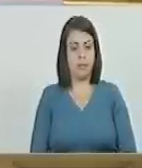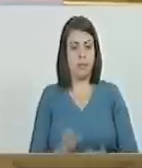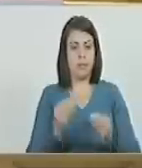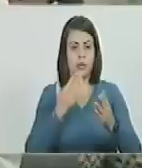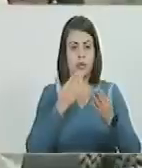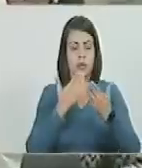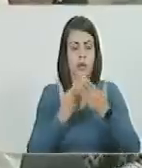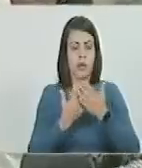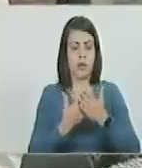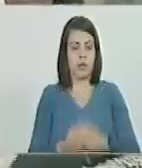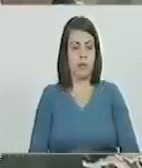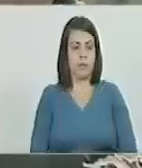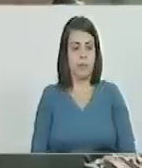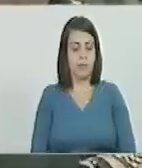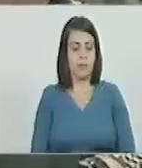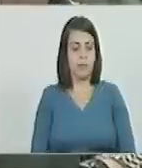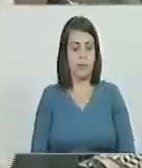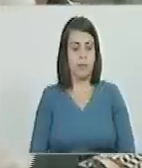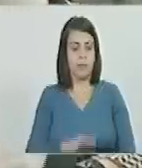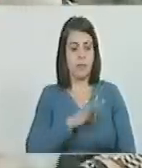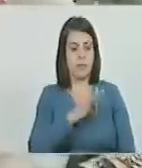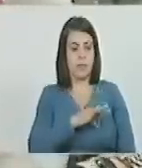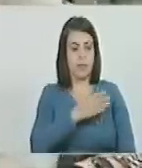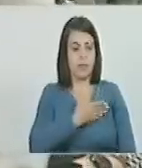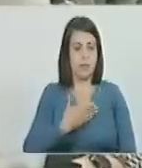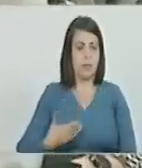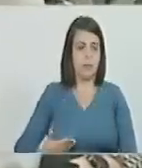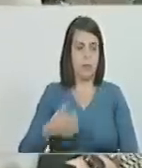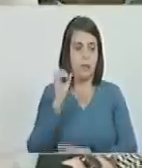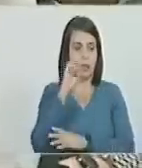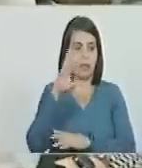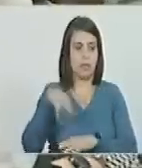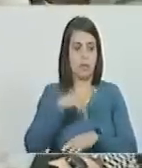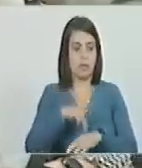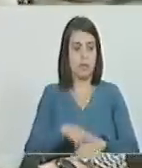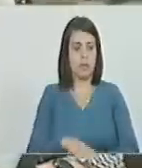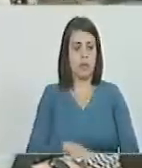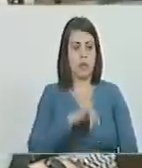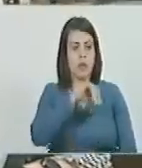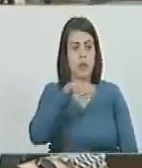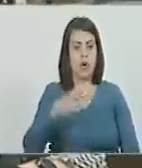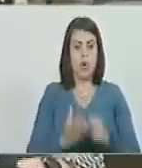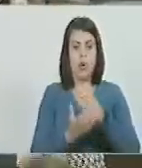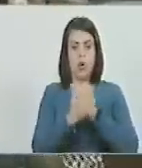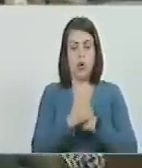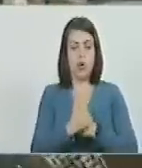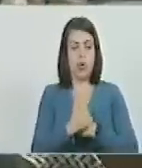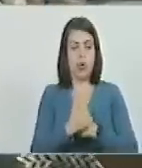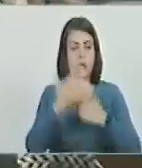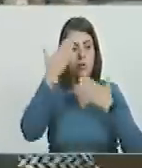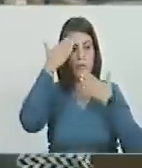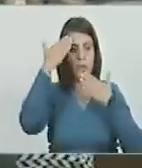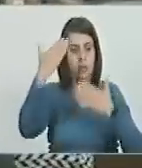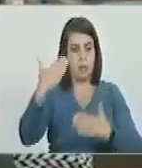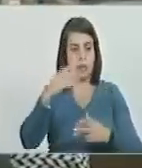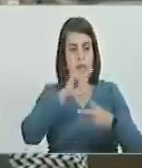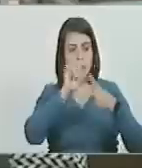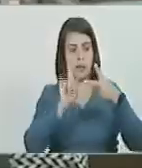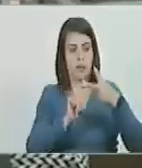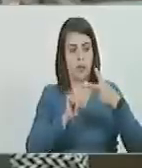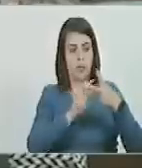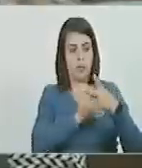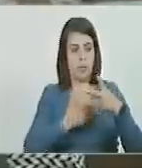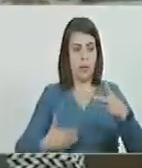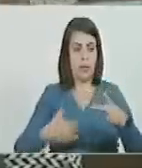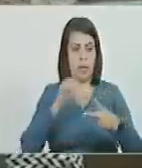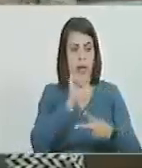Muchísimas gracias, señor presidente de la Asamblea Nacional, doctor Jorge Rodríguez. Saludo a la segunda